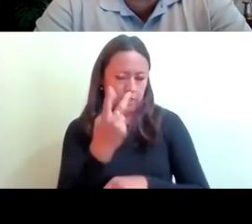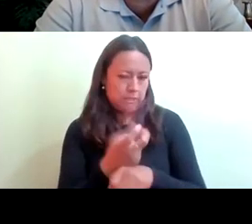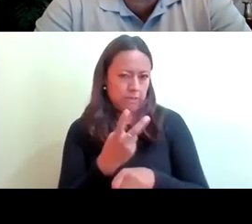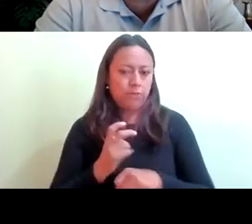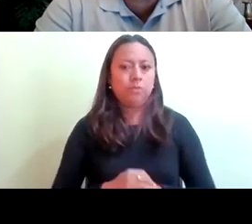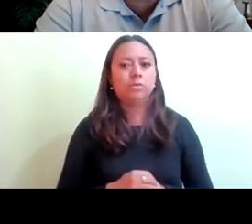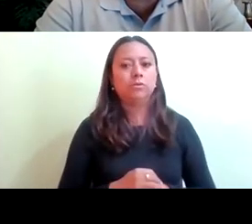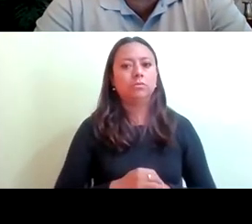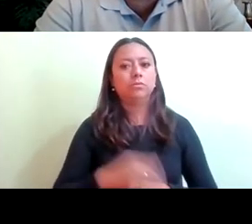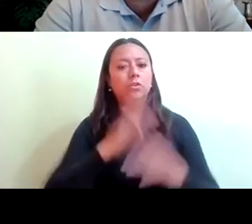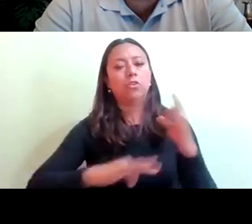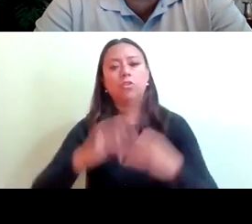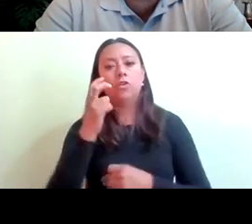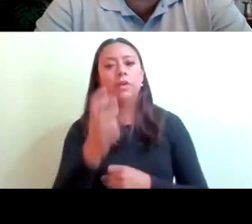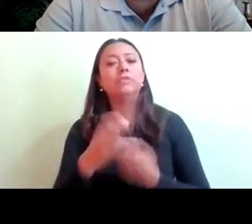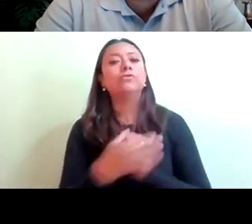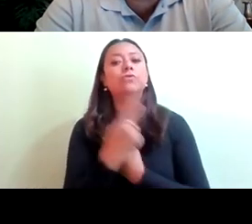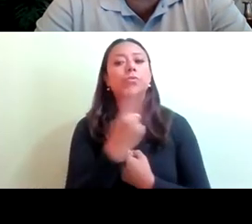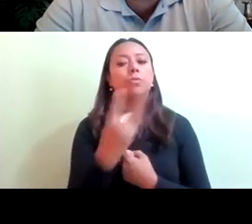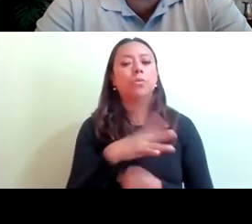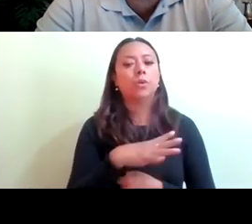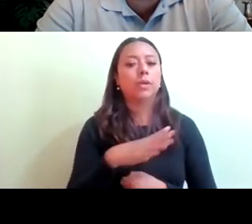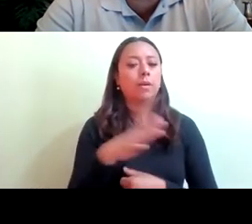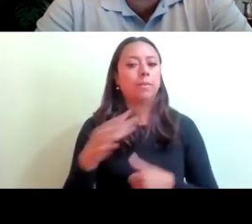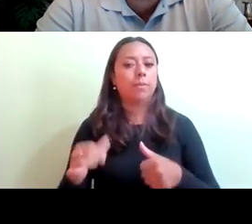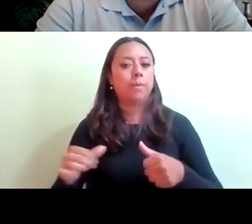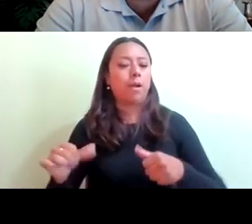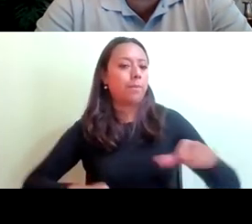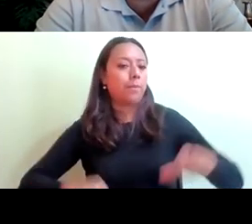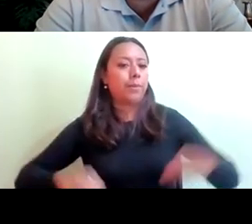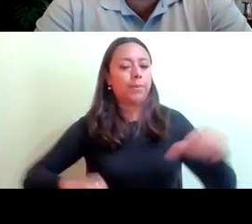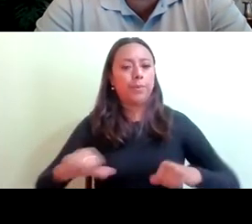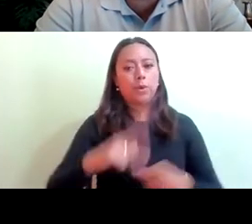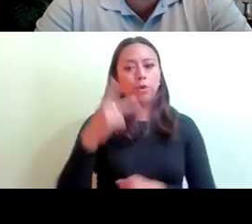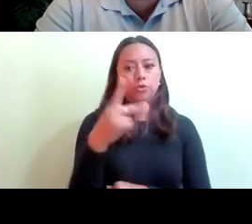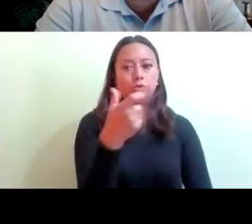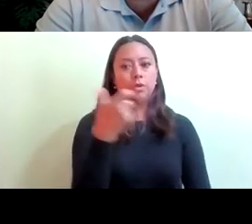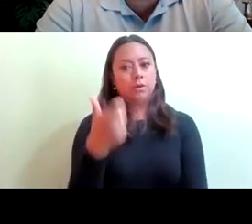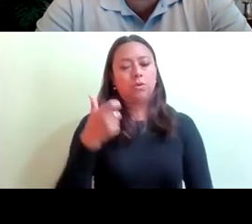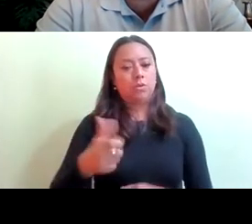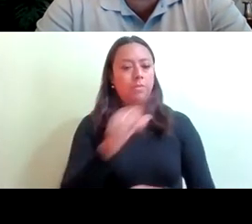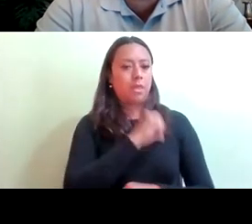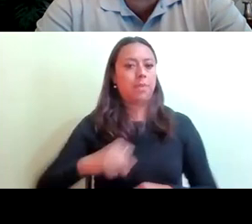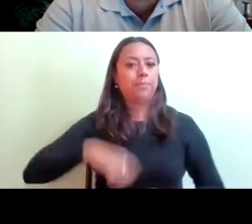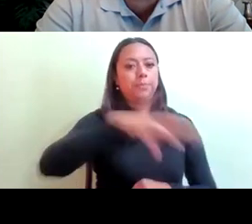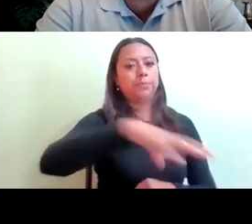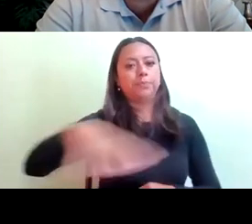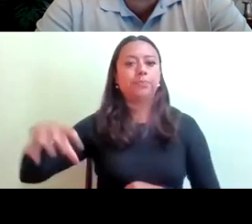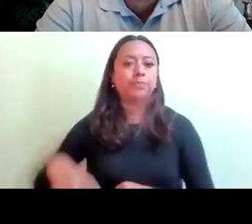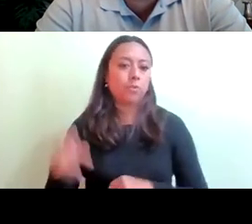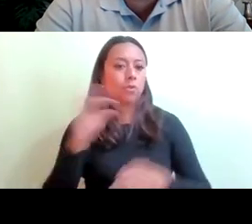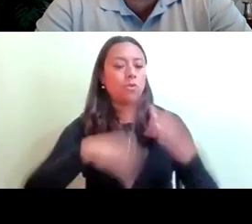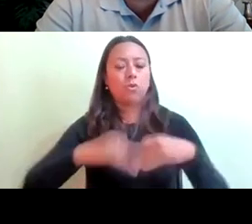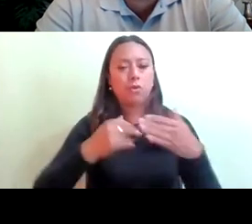se contempla es que por cuestiones de la propia dinámica y autonomía de las alcaldías, estas ejecutaron previamente